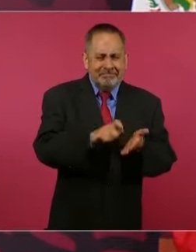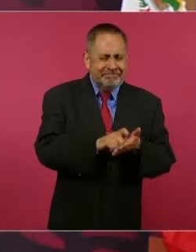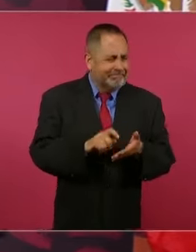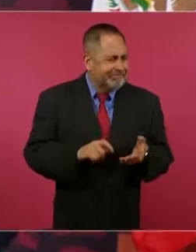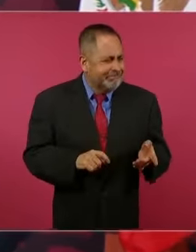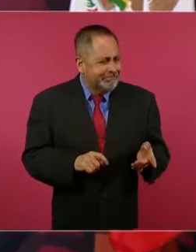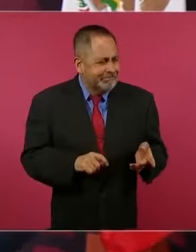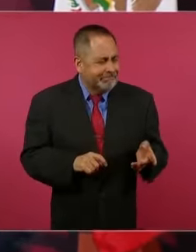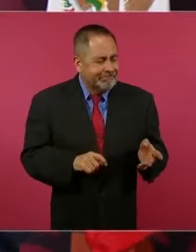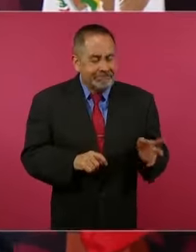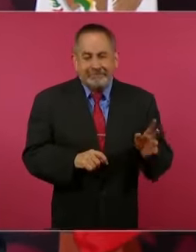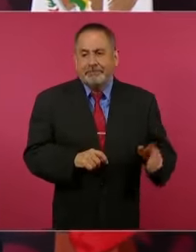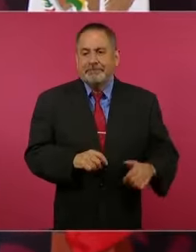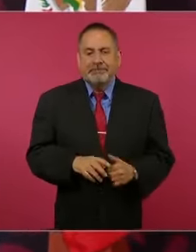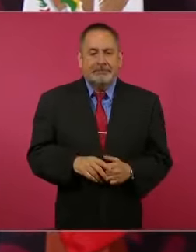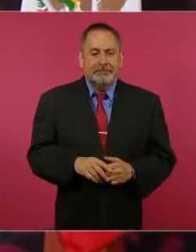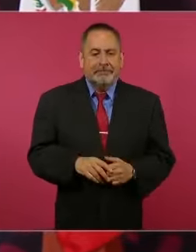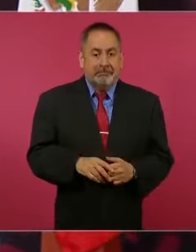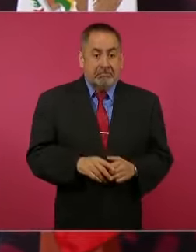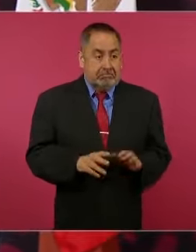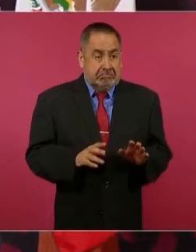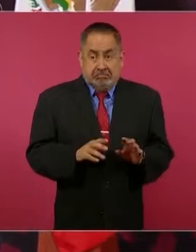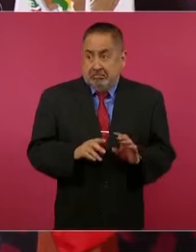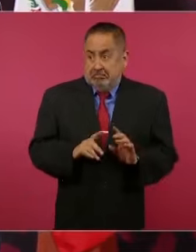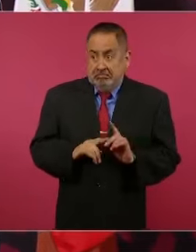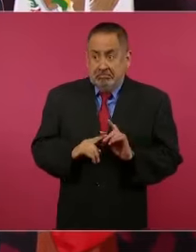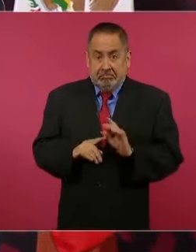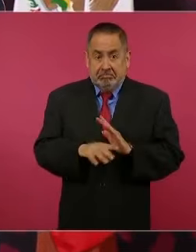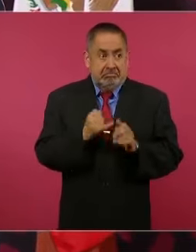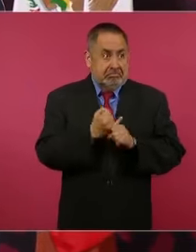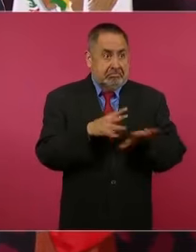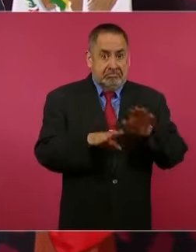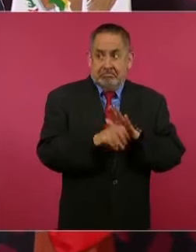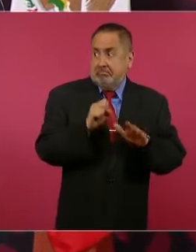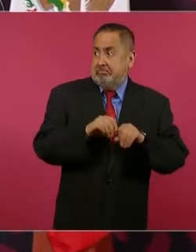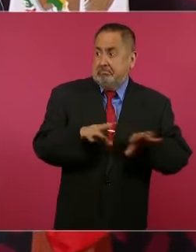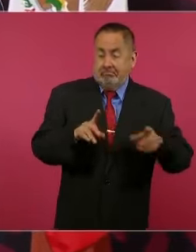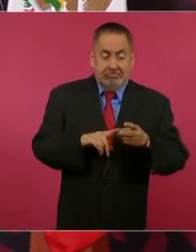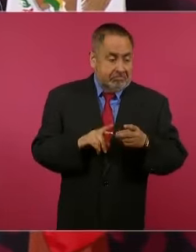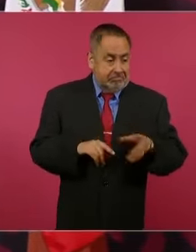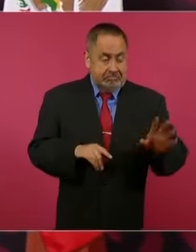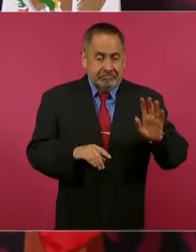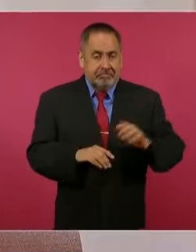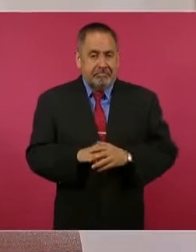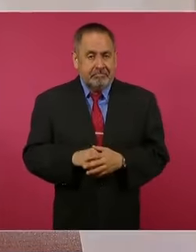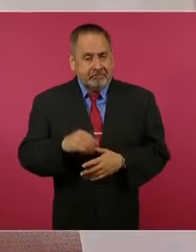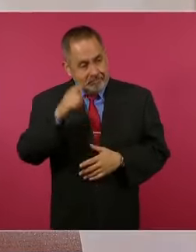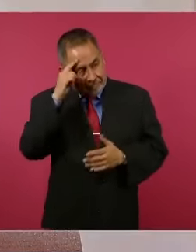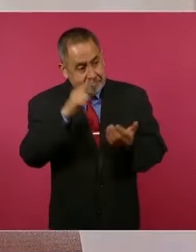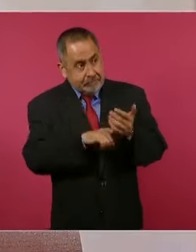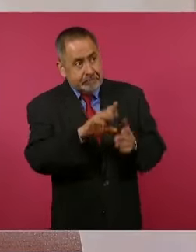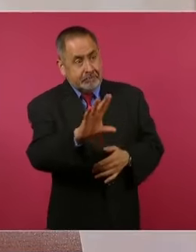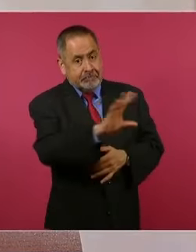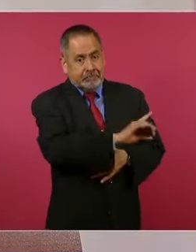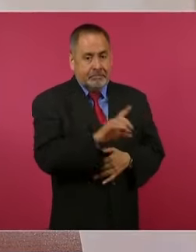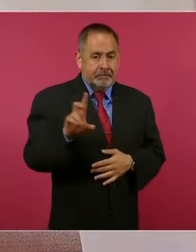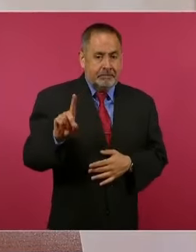periodista con información no sé de dónde Pienso que de la